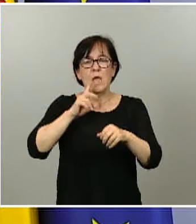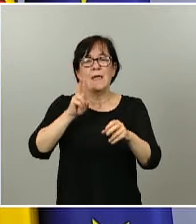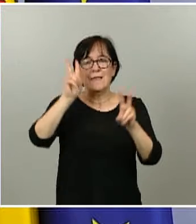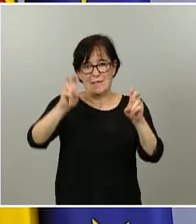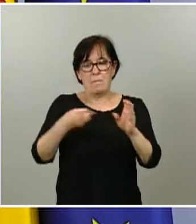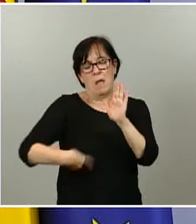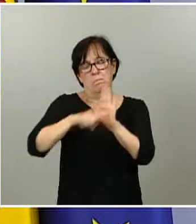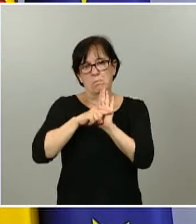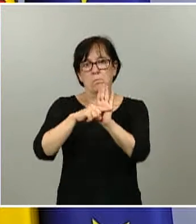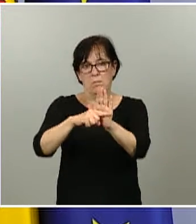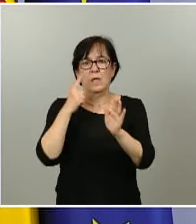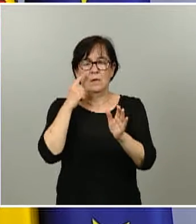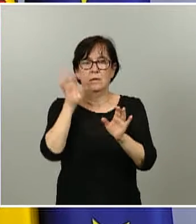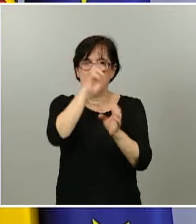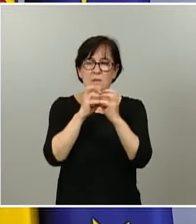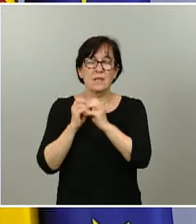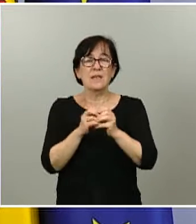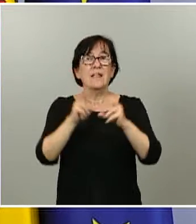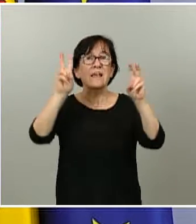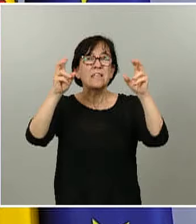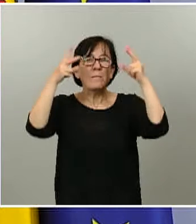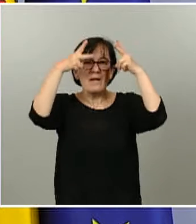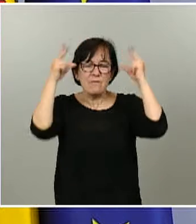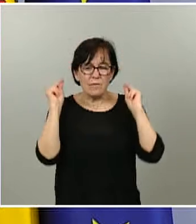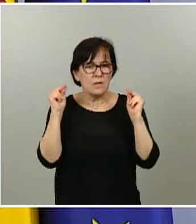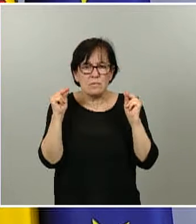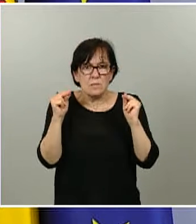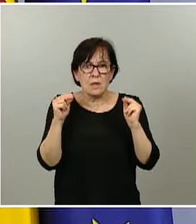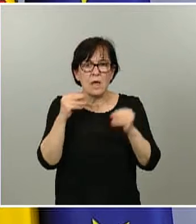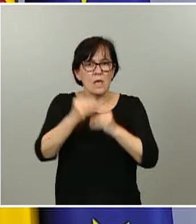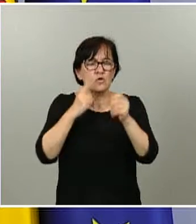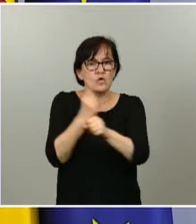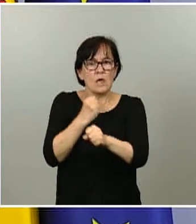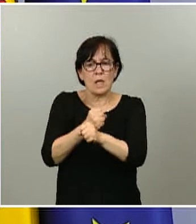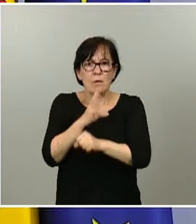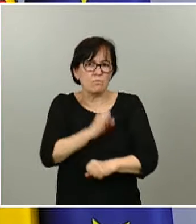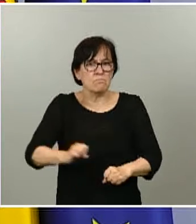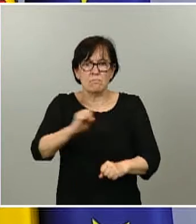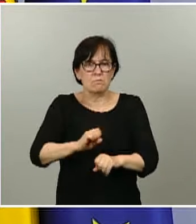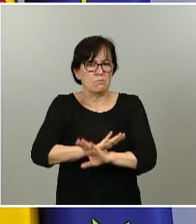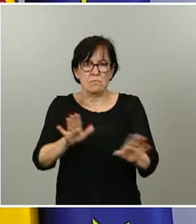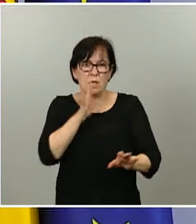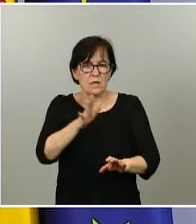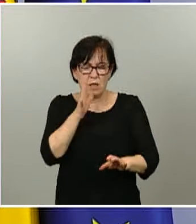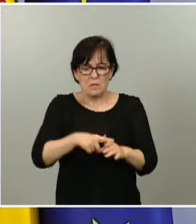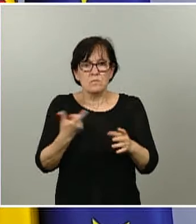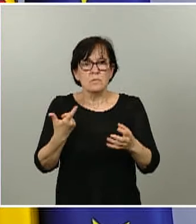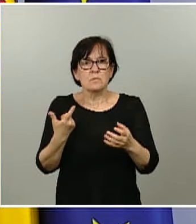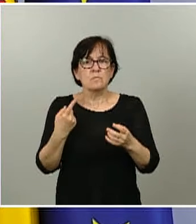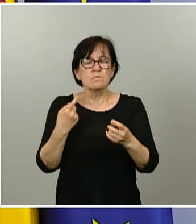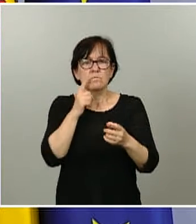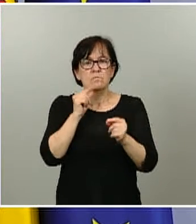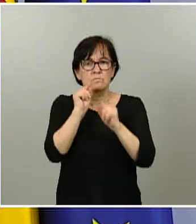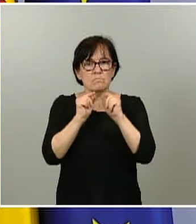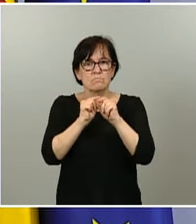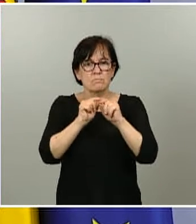la enfermería, el personal de enfermería ha hecho una labor magnífica durante esta etapa de lucha contra la pandemia. Ha sido un